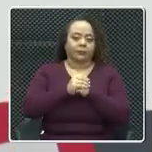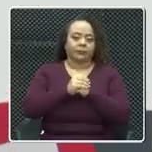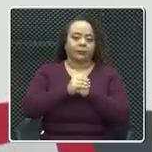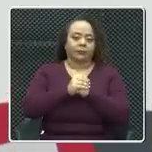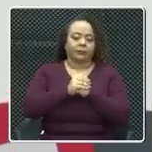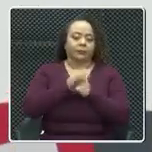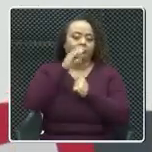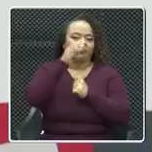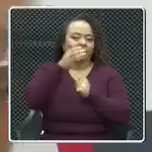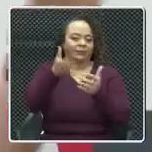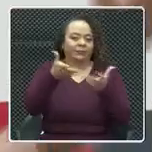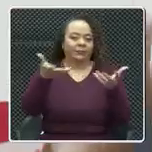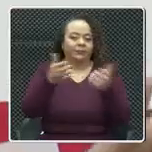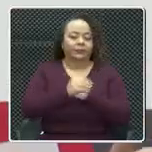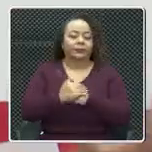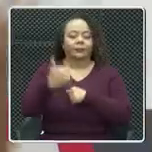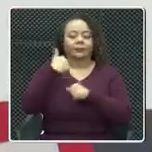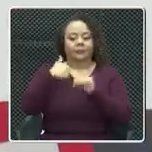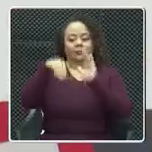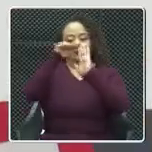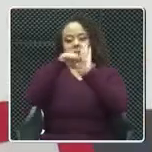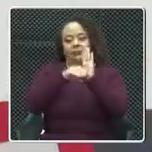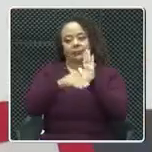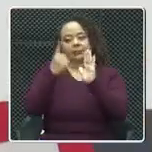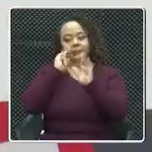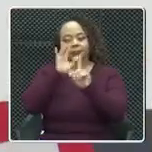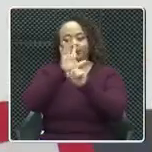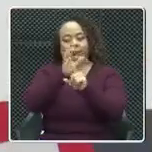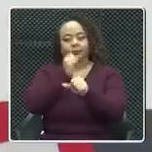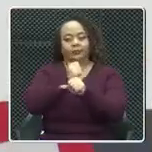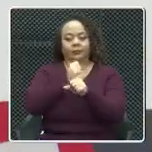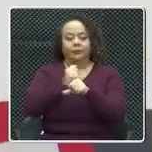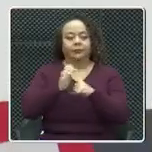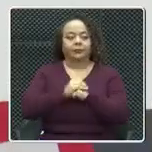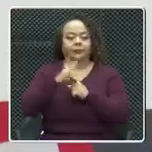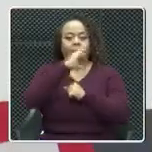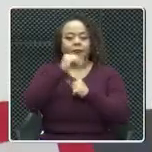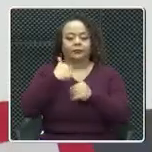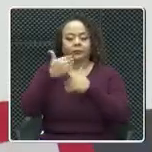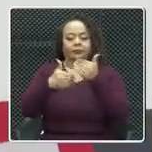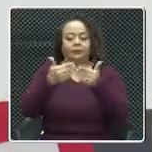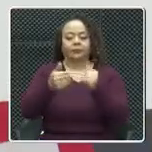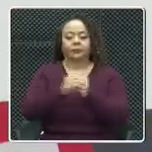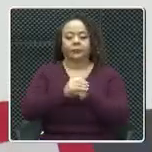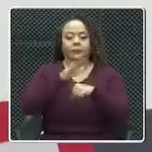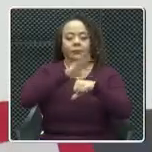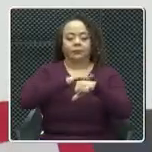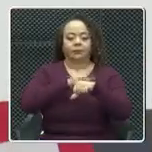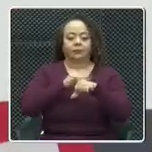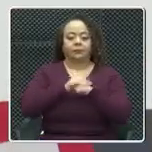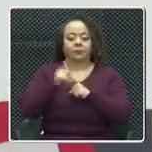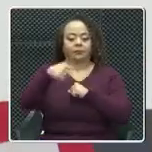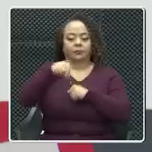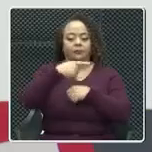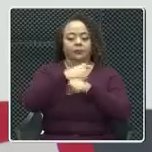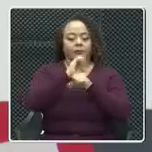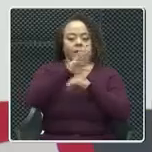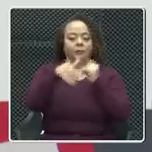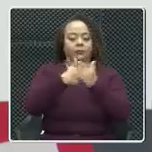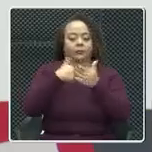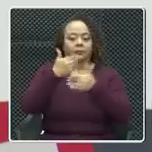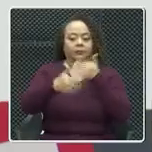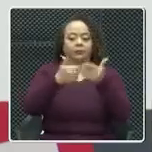le recomendamos? Que tengan un protocolo ante un acoso laboral. Y el procedimiento les va a permitir a ellos hacer todo el